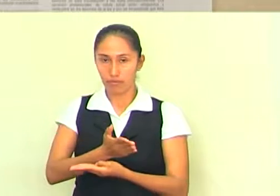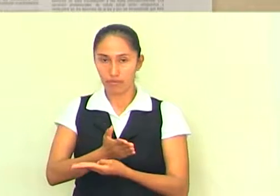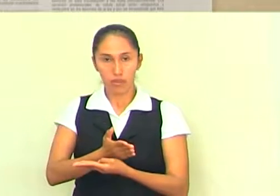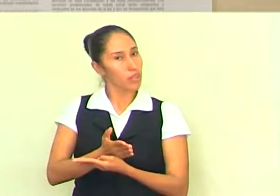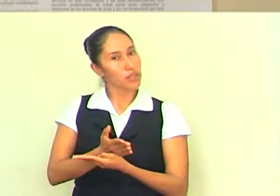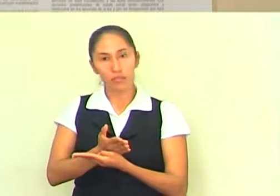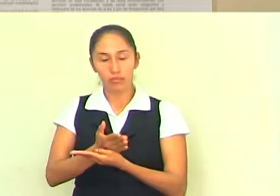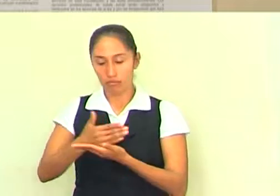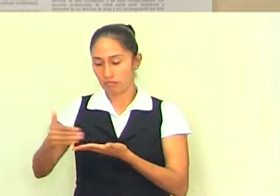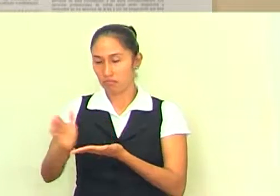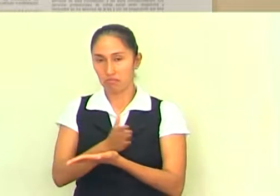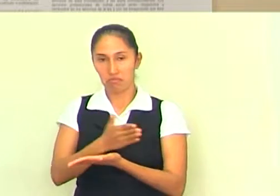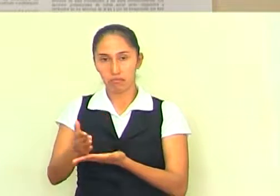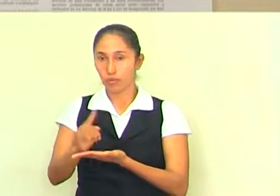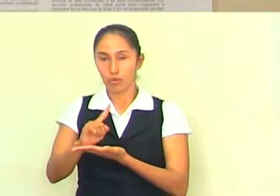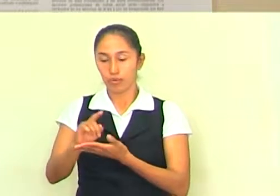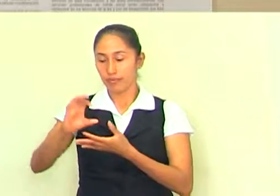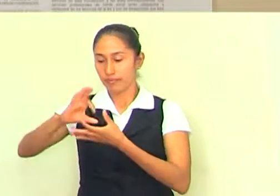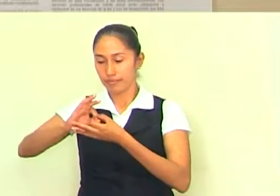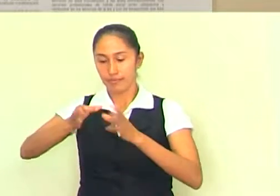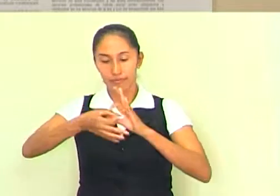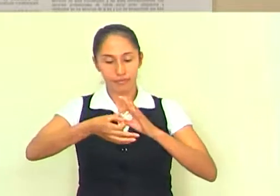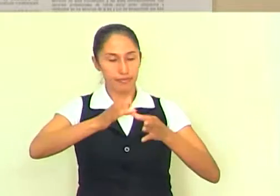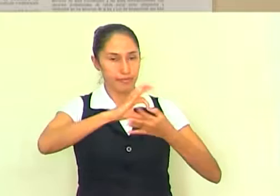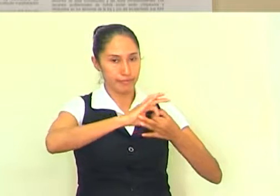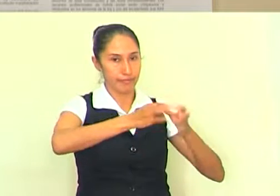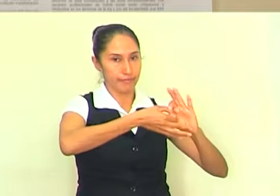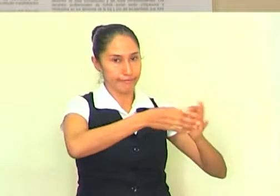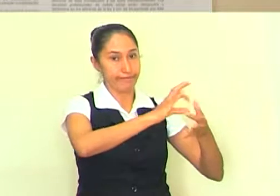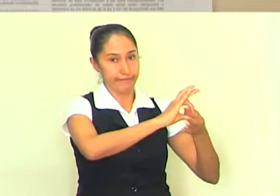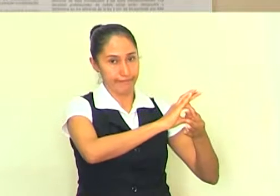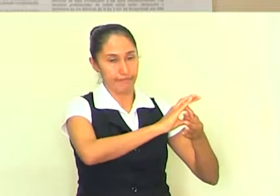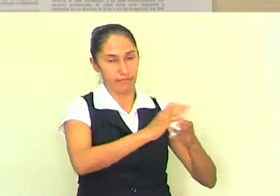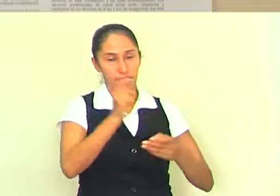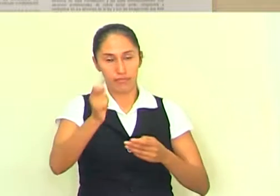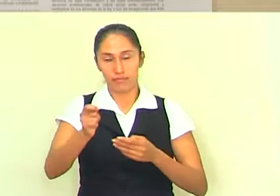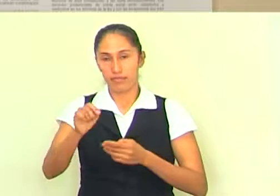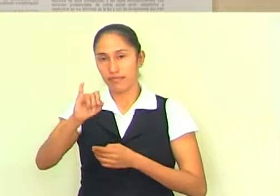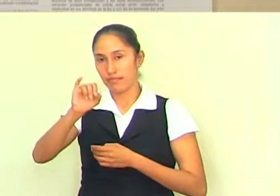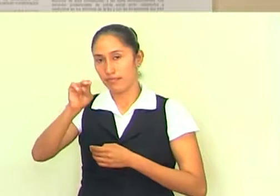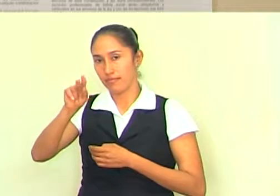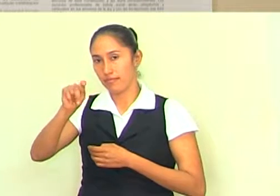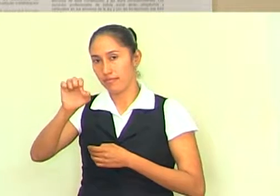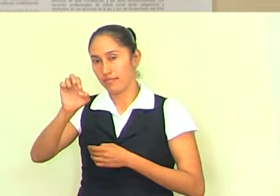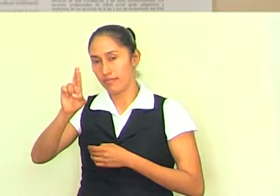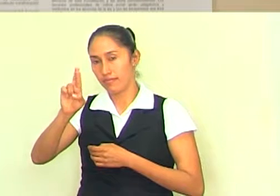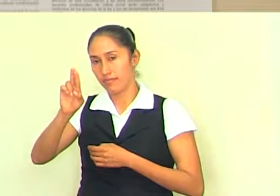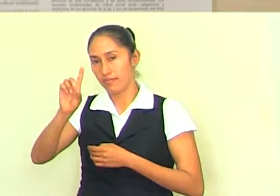articulados. De allí el principio de interdependencia, de